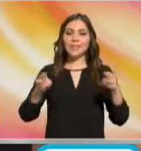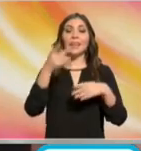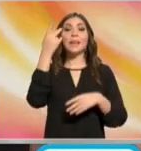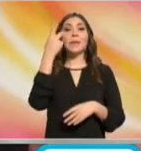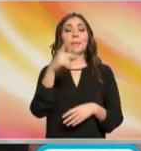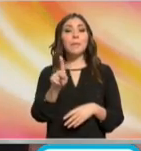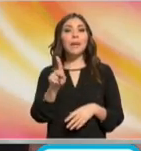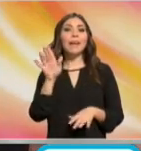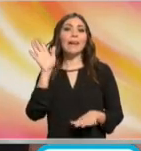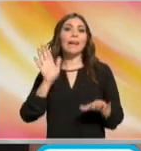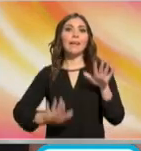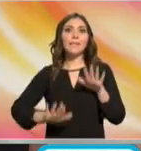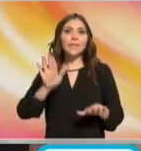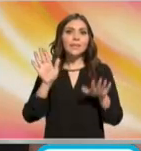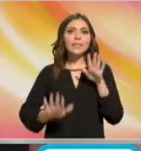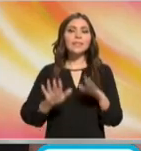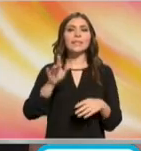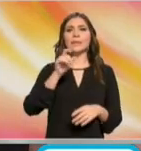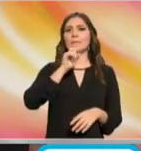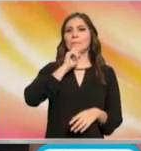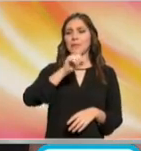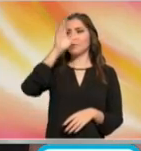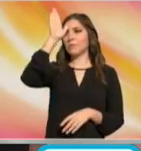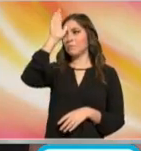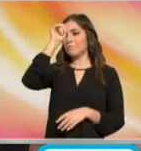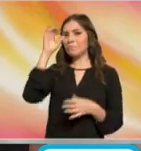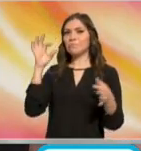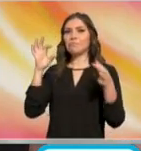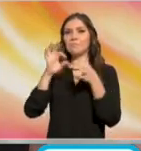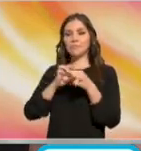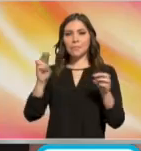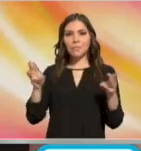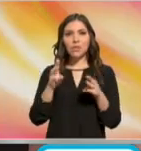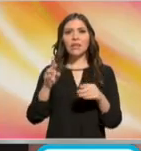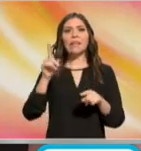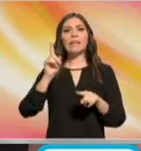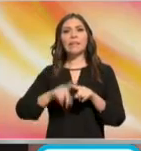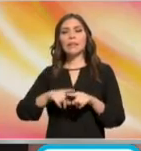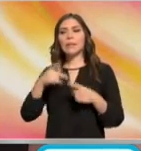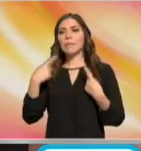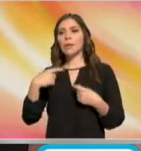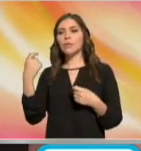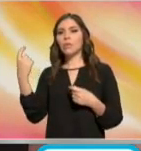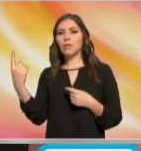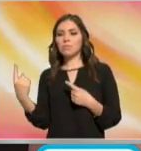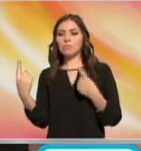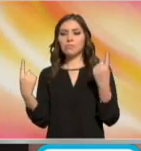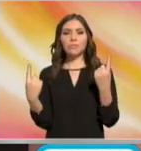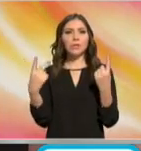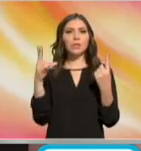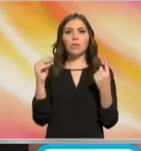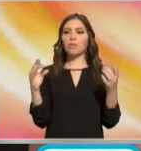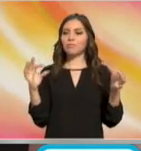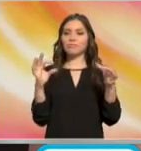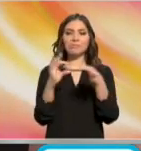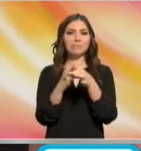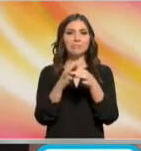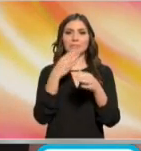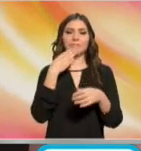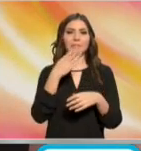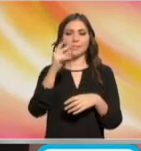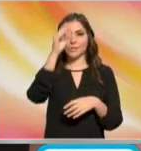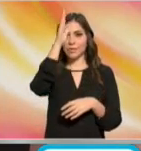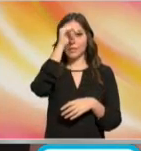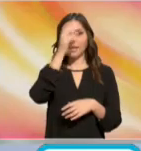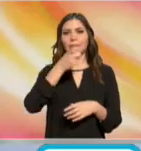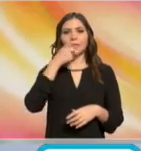pero a veces, aunque tengamos la misma música, hay alguien que no baila con el mismo paso o con esta misma frecuencia. Hablaban